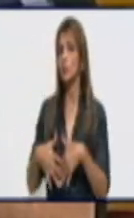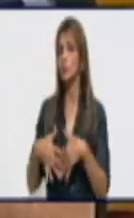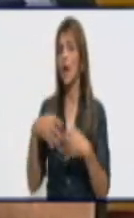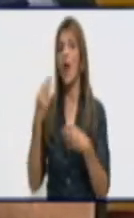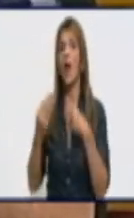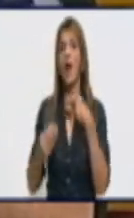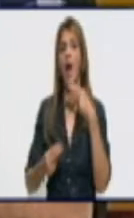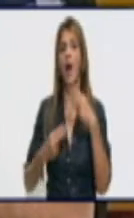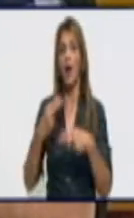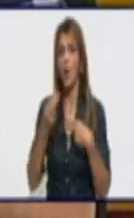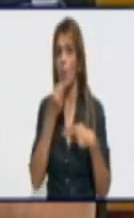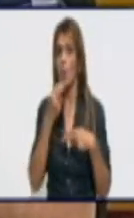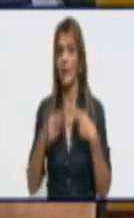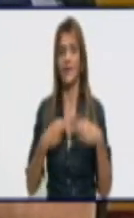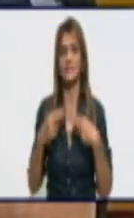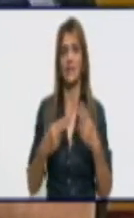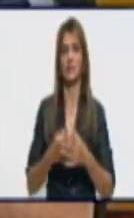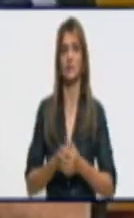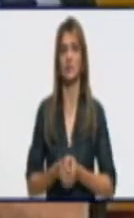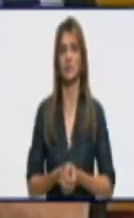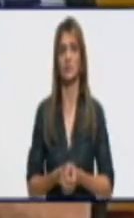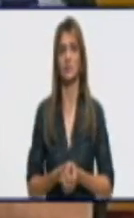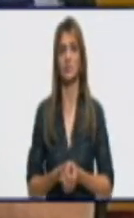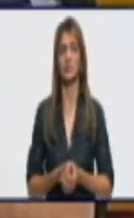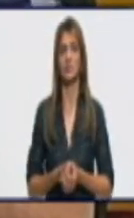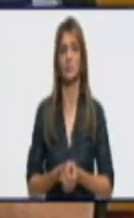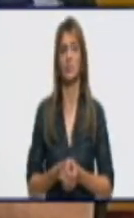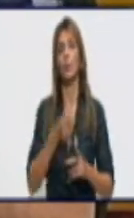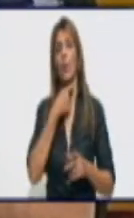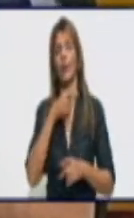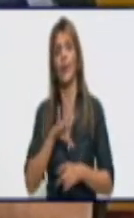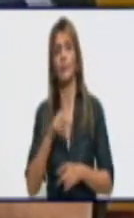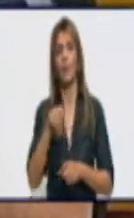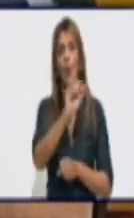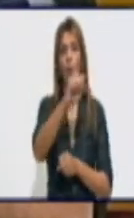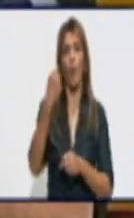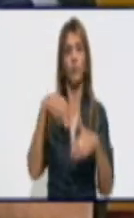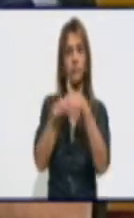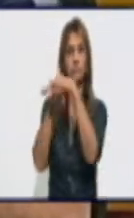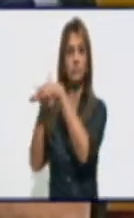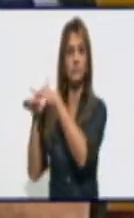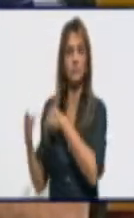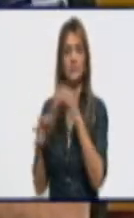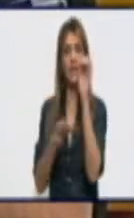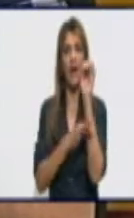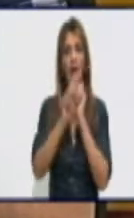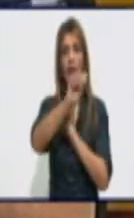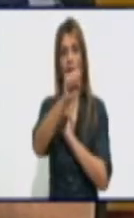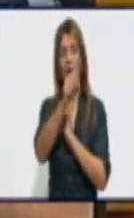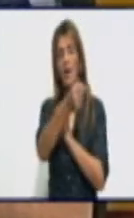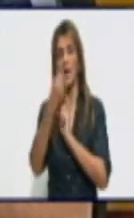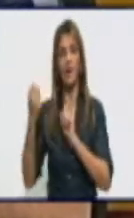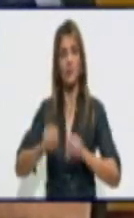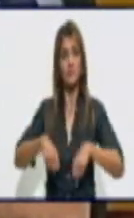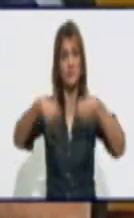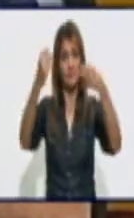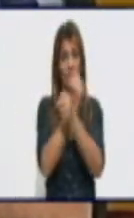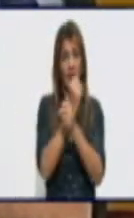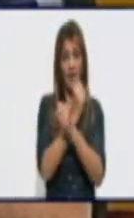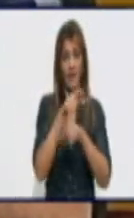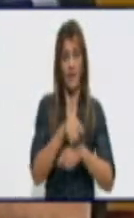hacerlo. Que este deshueso, te lo refrigero si vives muy lejos y te lo quieres transportar. Si es mucho lo que te vas a llevar, yo te